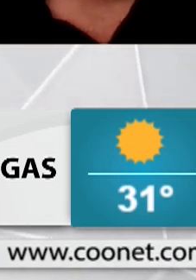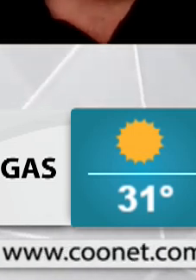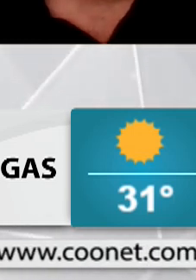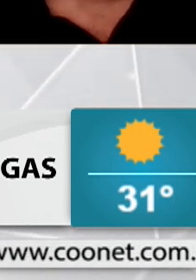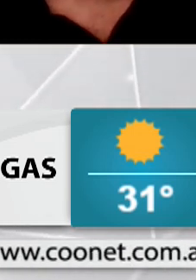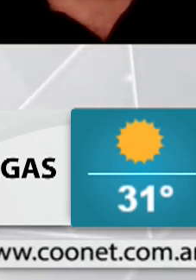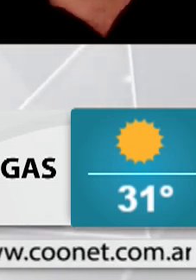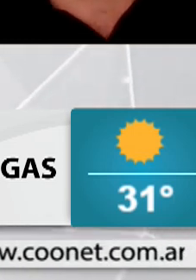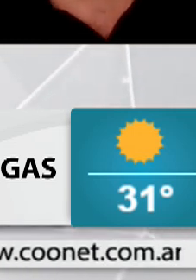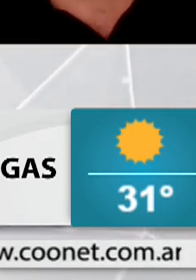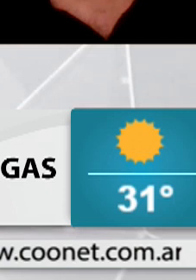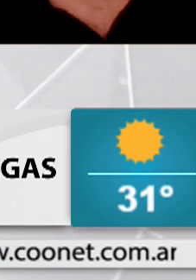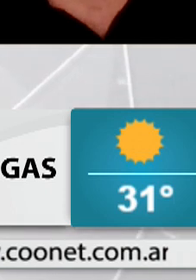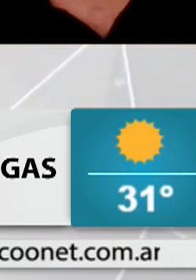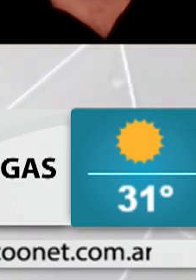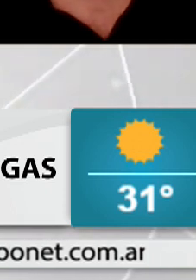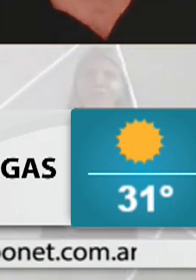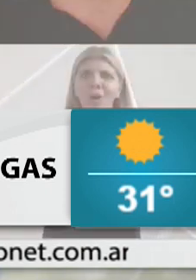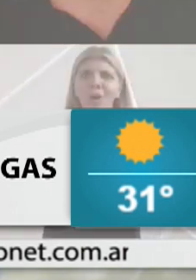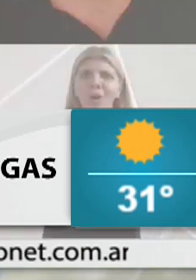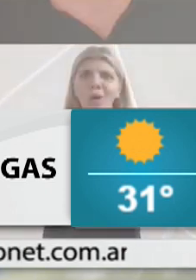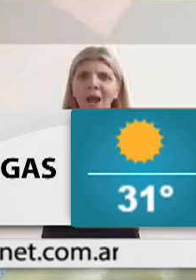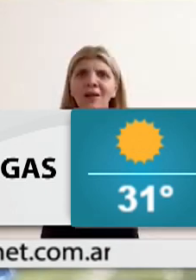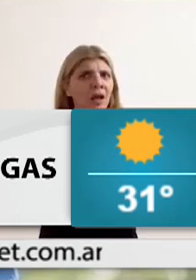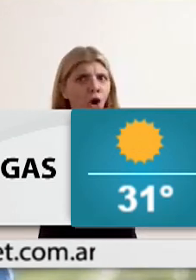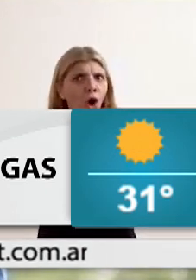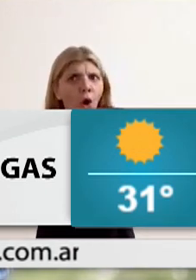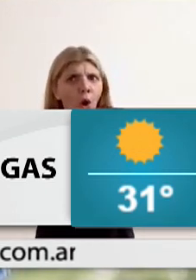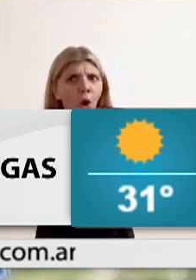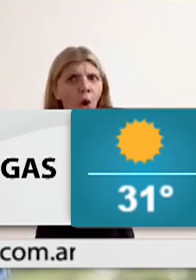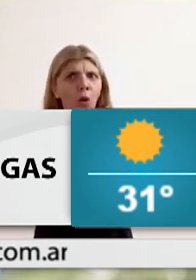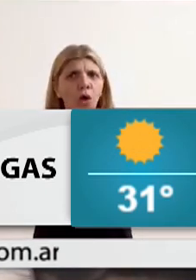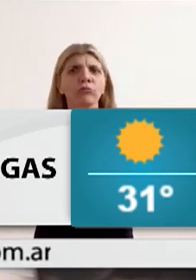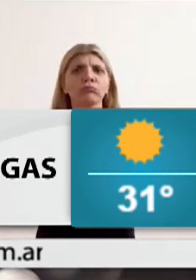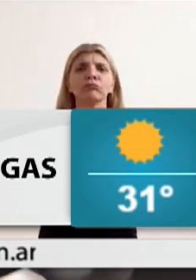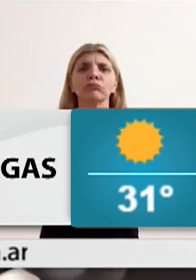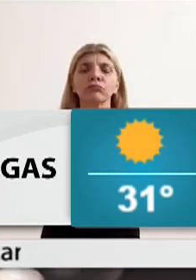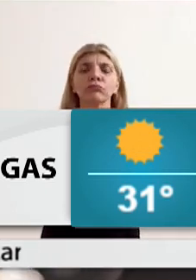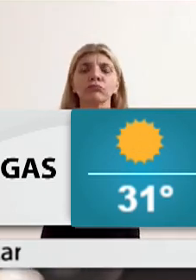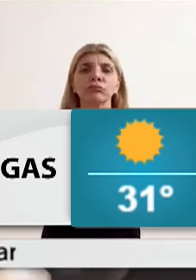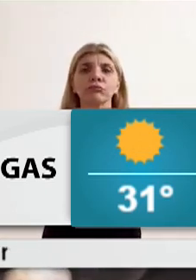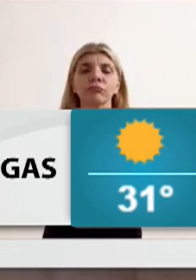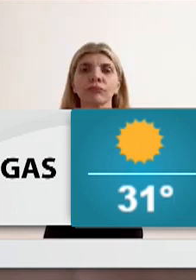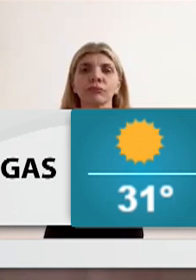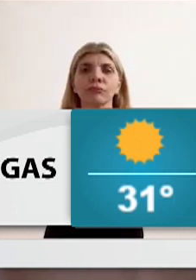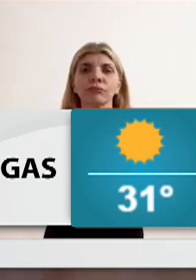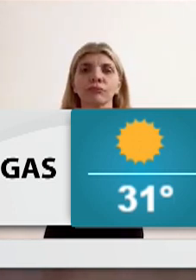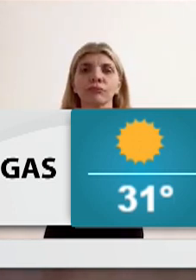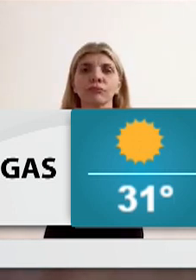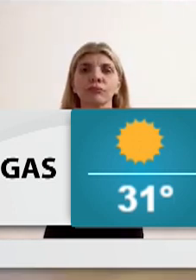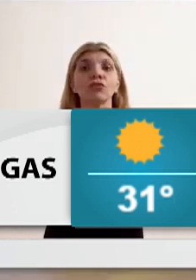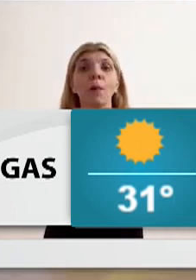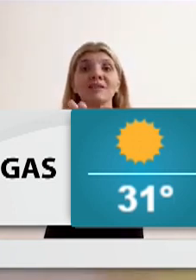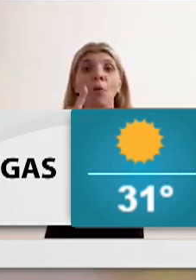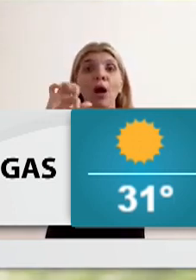una preventa, digamos. Sí, nosotros en ese momento estábamos mucho viajando a Buenos Aires, en competencia de planes de